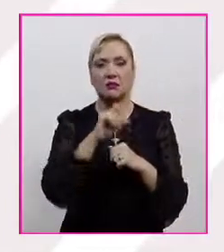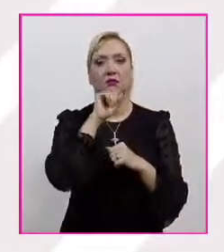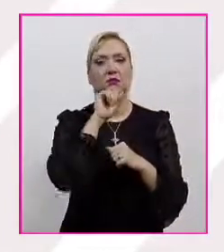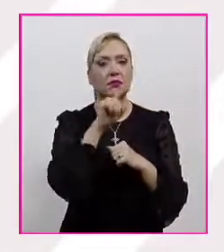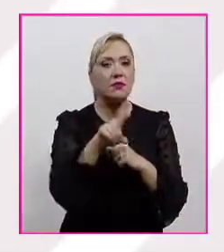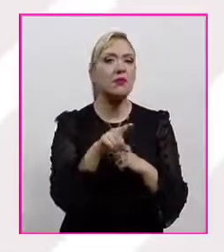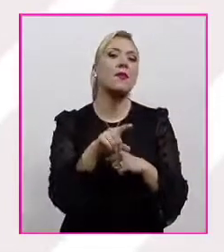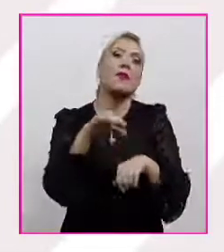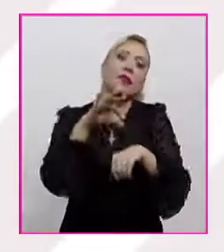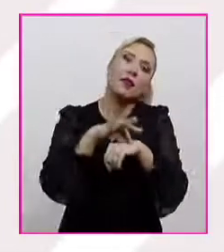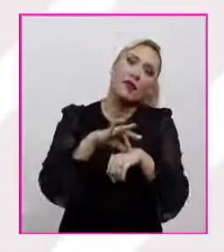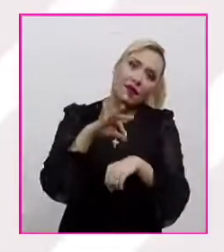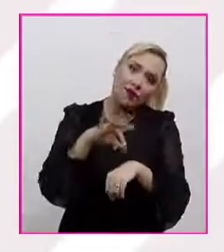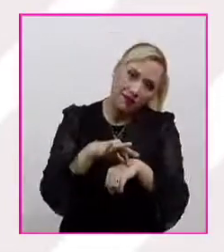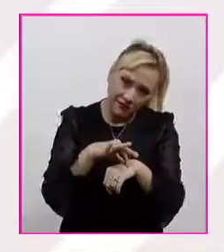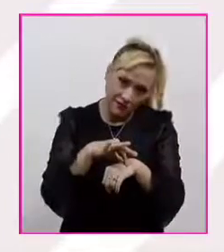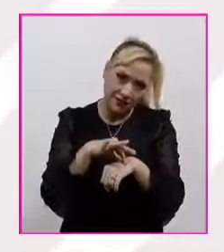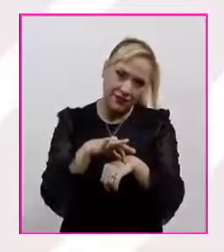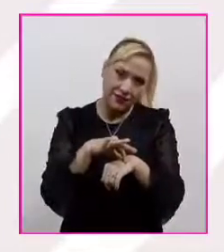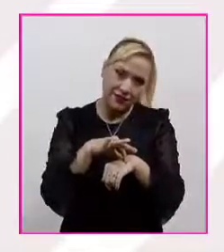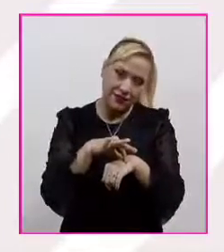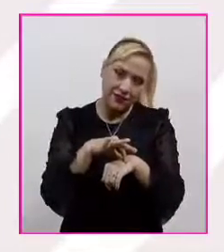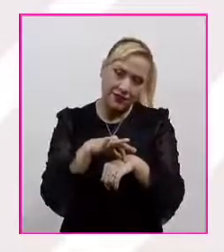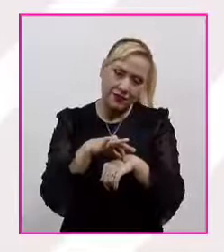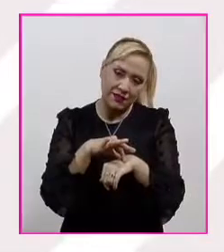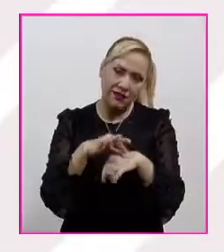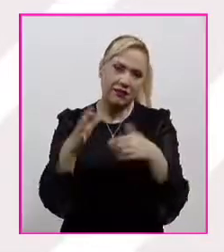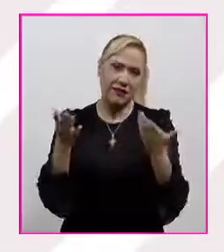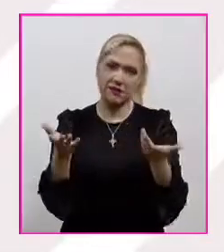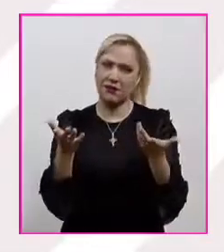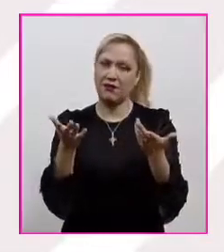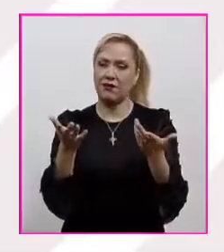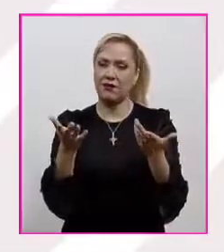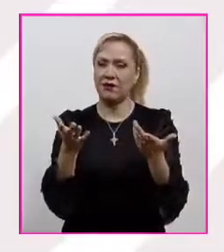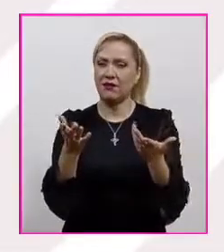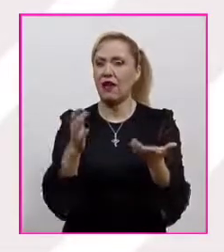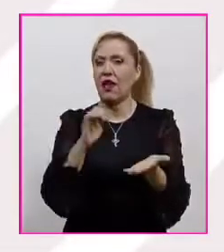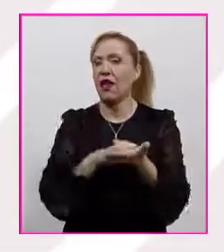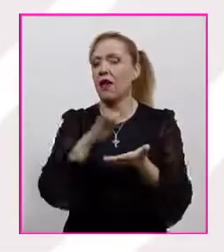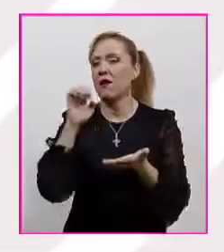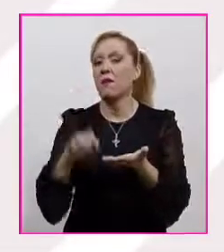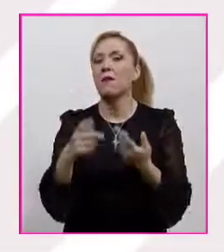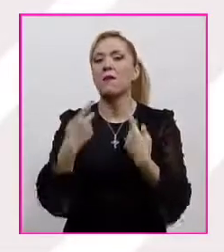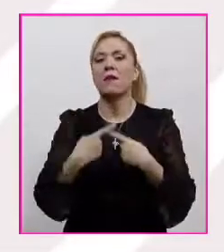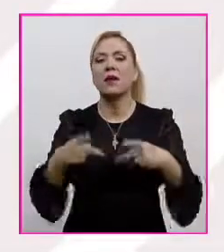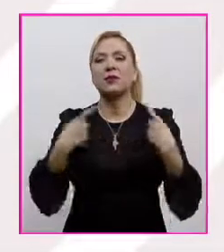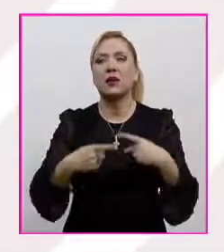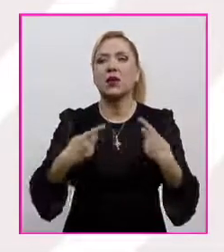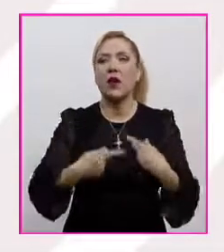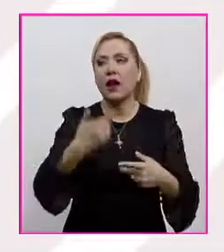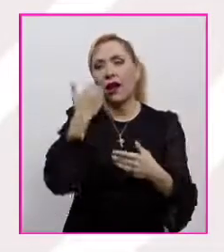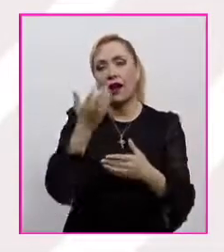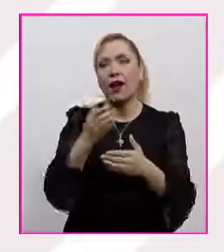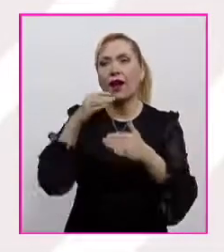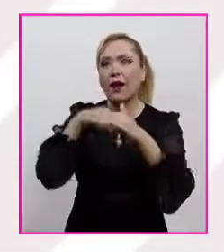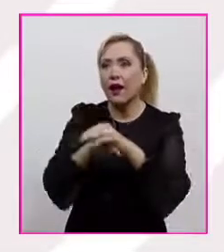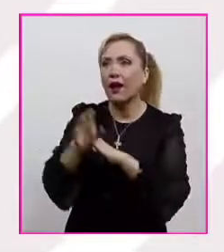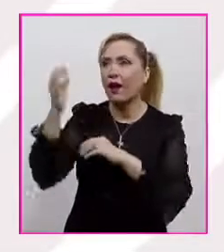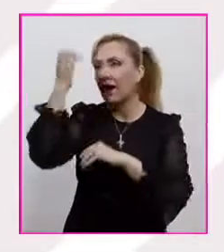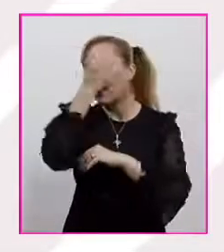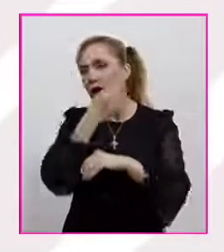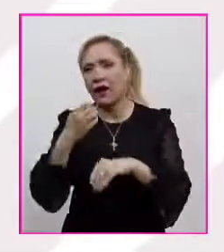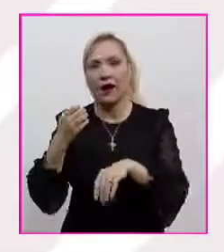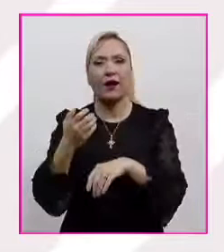ámbito de la salud, ¿no? Cómo de pronto, pues sí, el acceso a la salud de las personas en